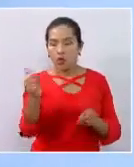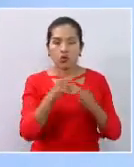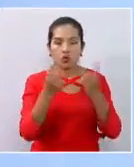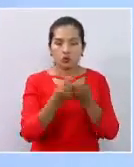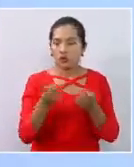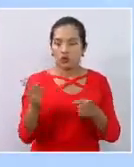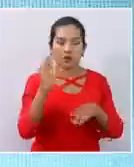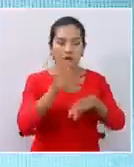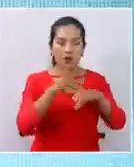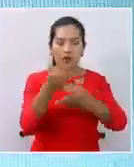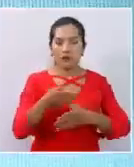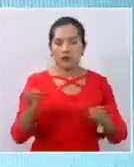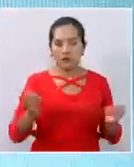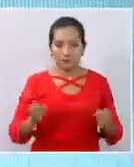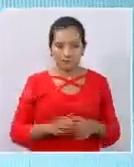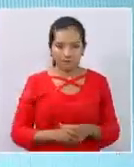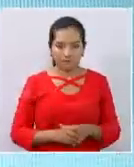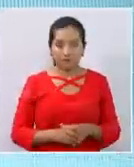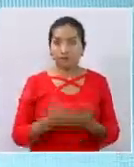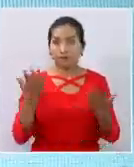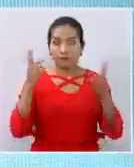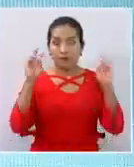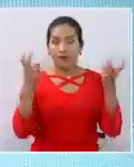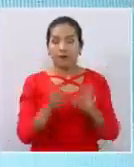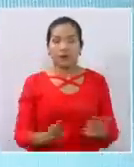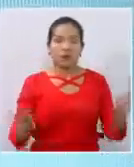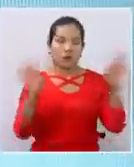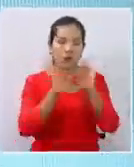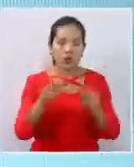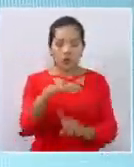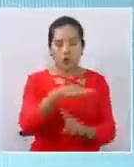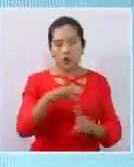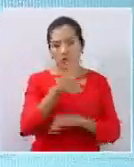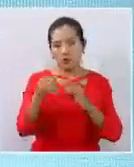han sido tomados en cuenta. Es un tema importante en la coyuntura